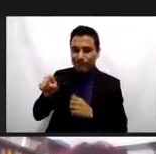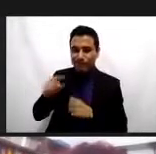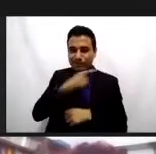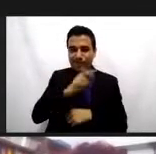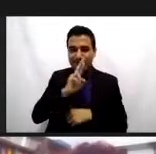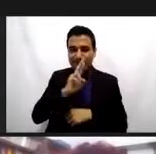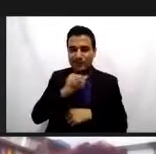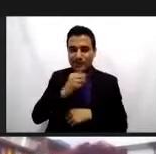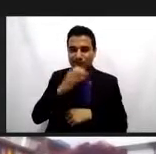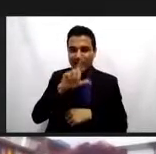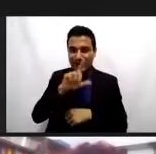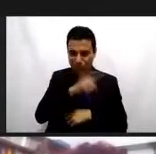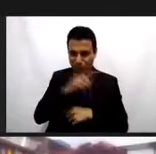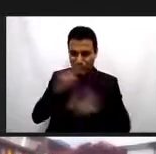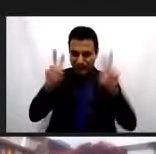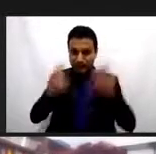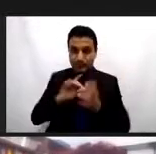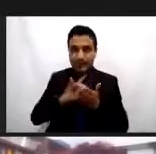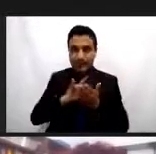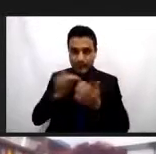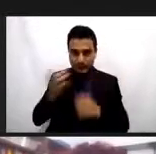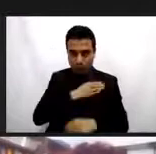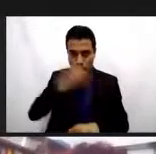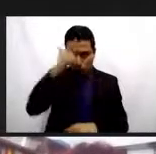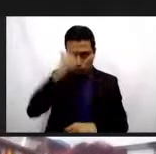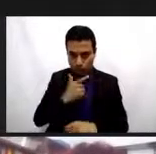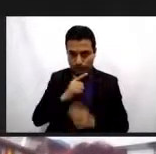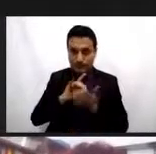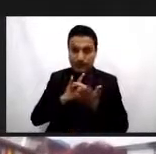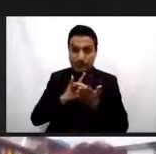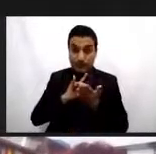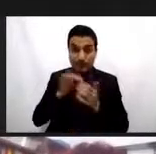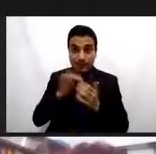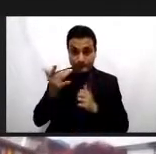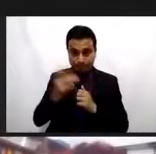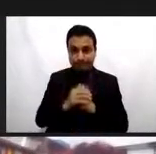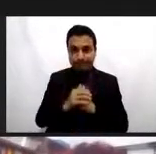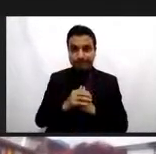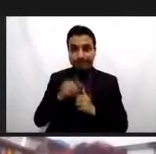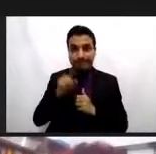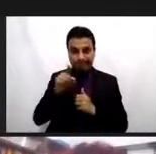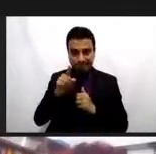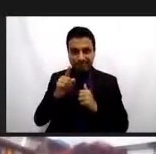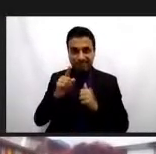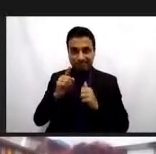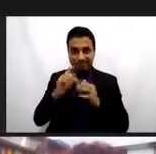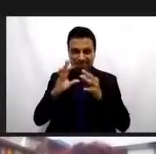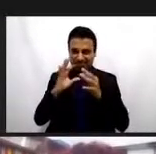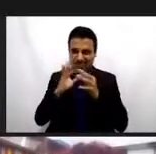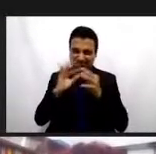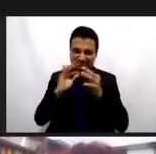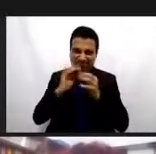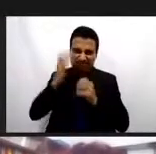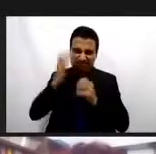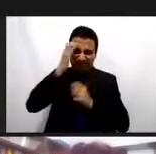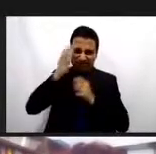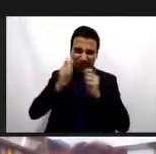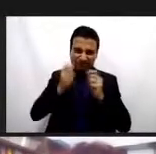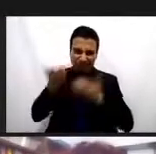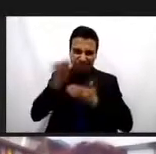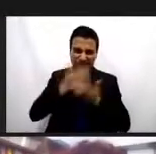Raquel? Sí, gracias. Buenas noches. Gracias por toda esta hora de saberes